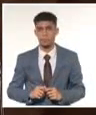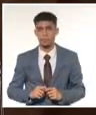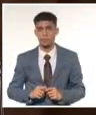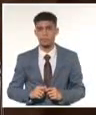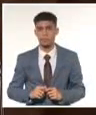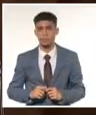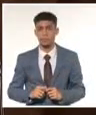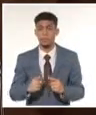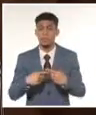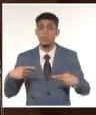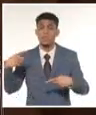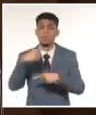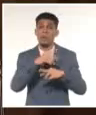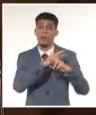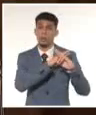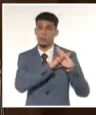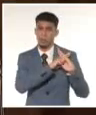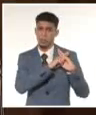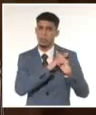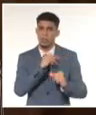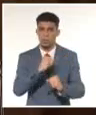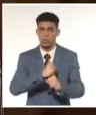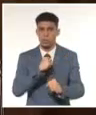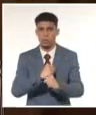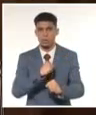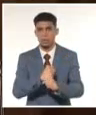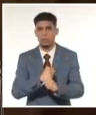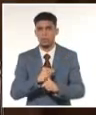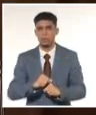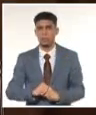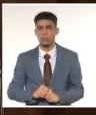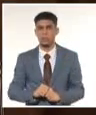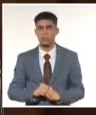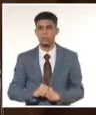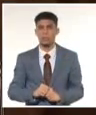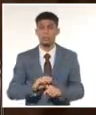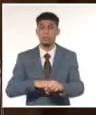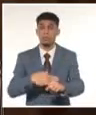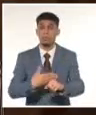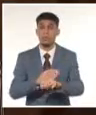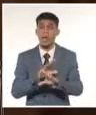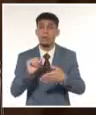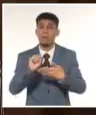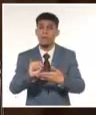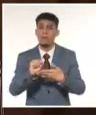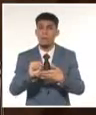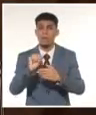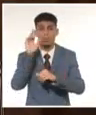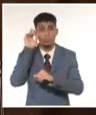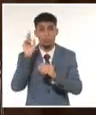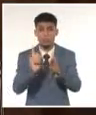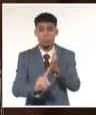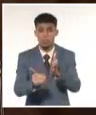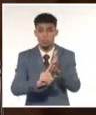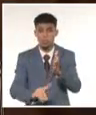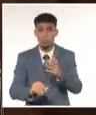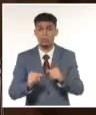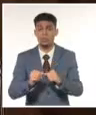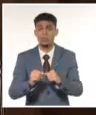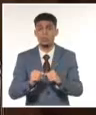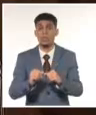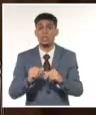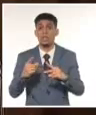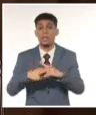quienes estamos en la vanguardia. Luego de haberse recuperado los servicios vitales duramente dañados por la fuerza